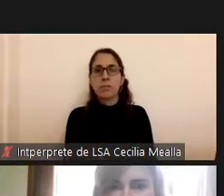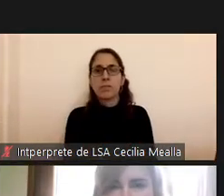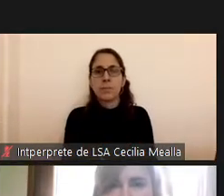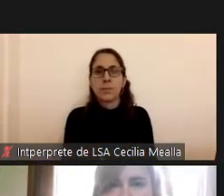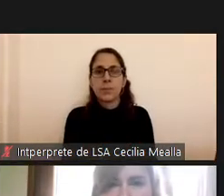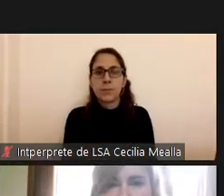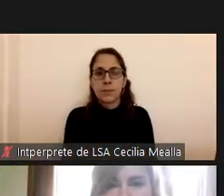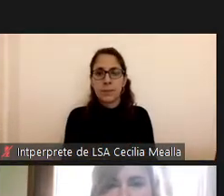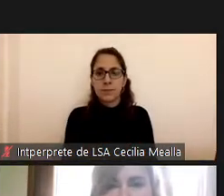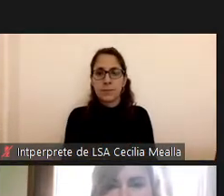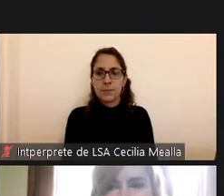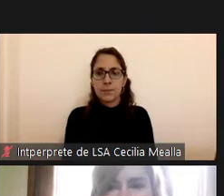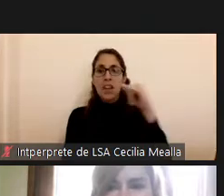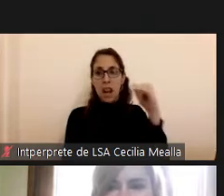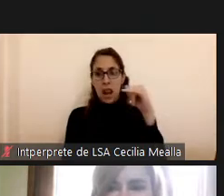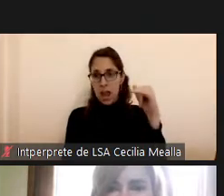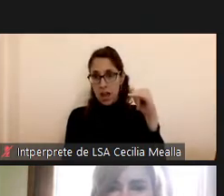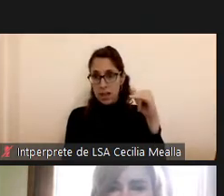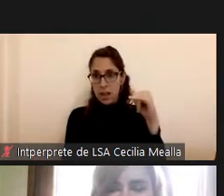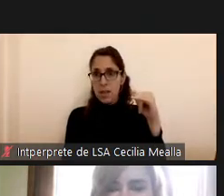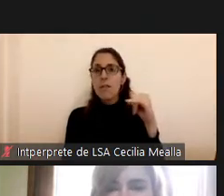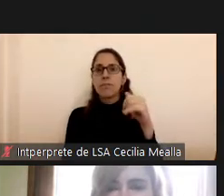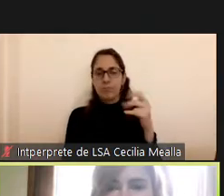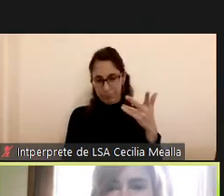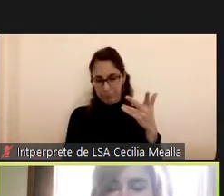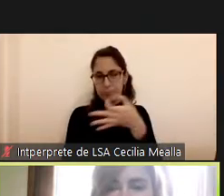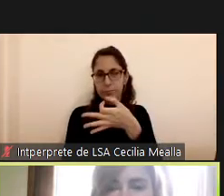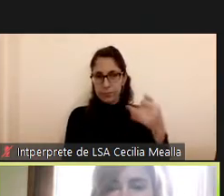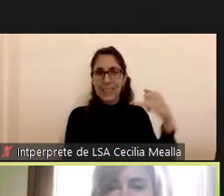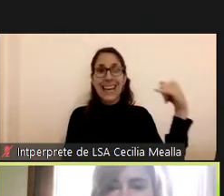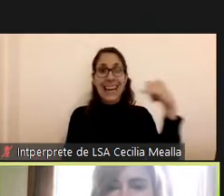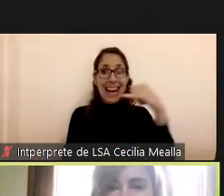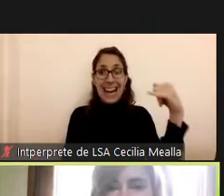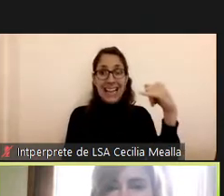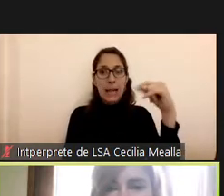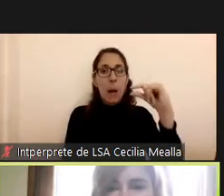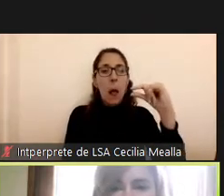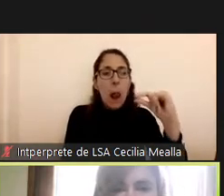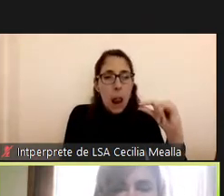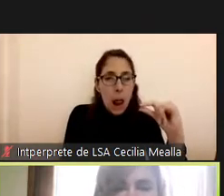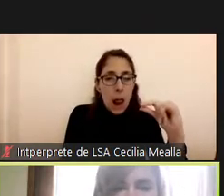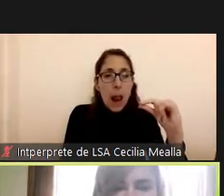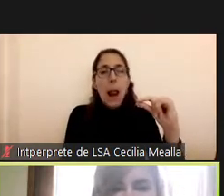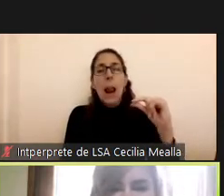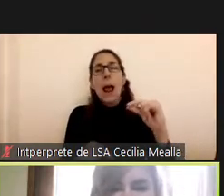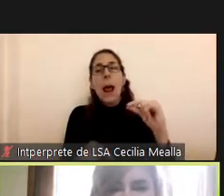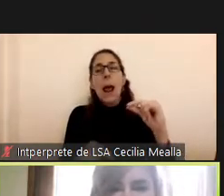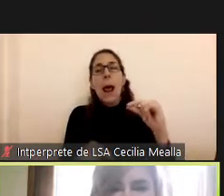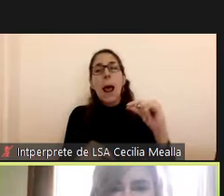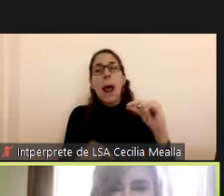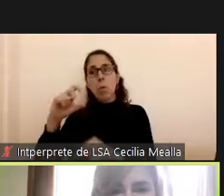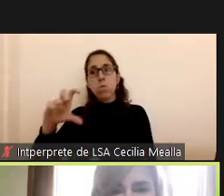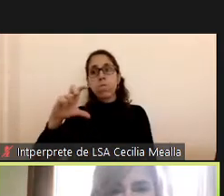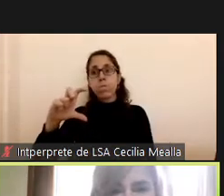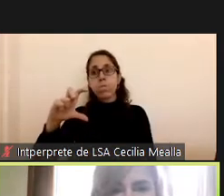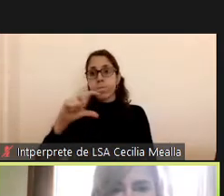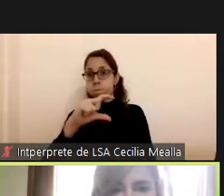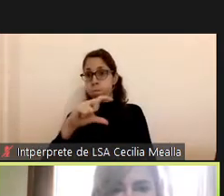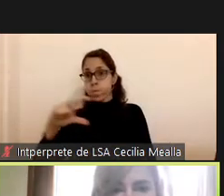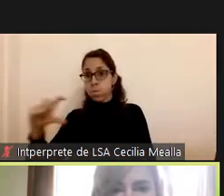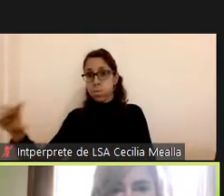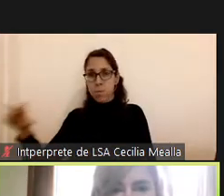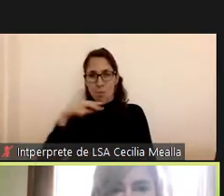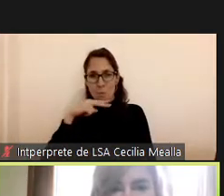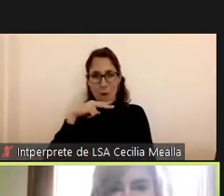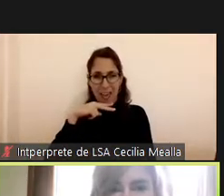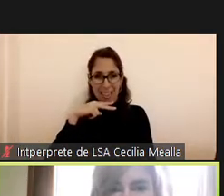La negativa. La negativa. Bien, en las negativas, en las gram negativas. Eso es importante. Y otra cosa es